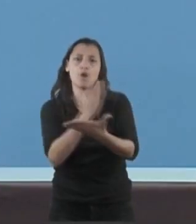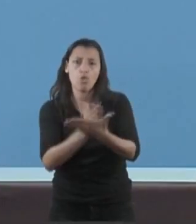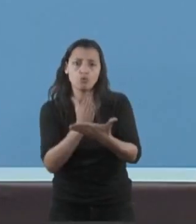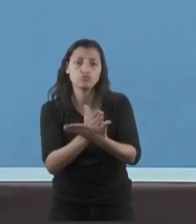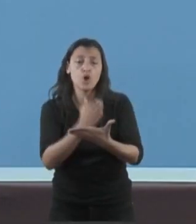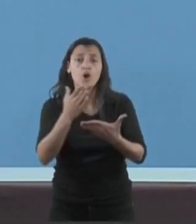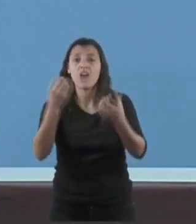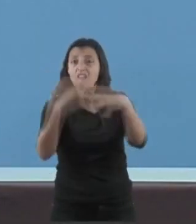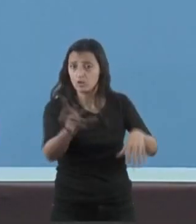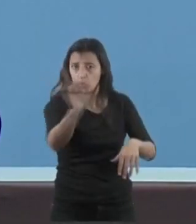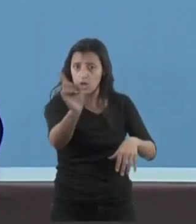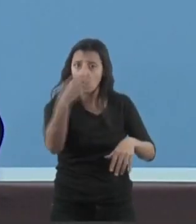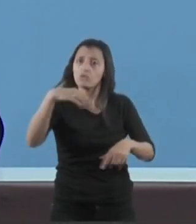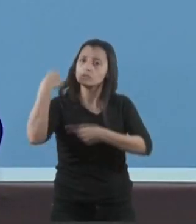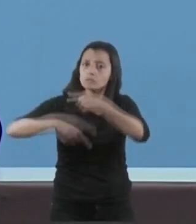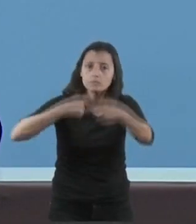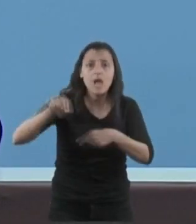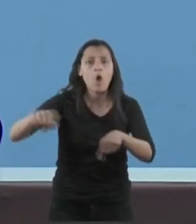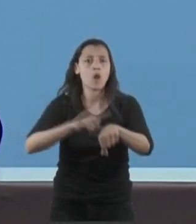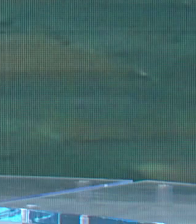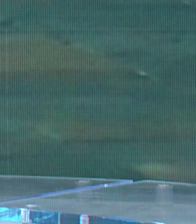podemos desaprovecharlo.